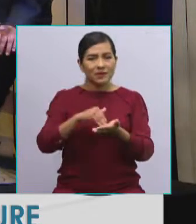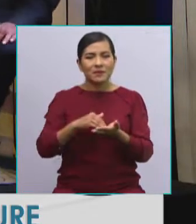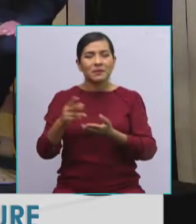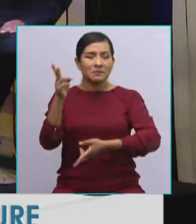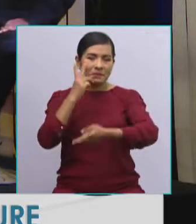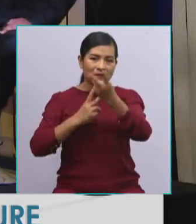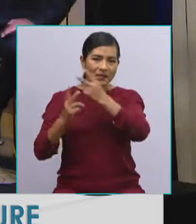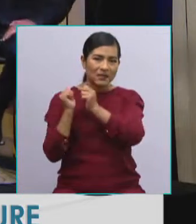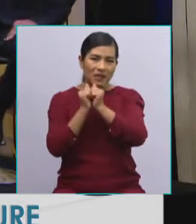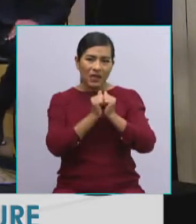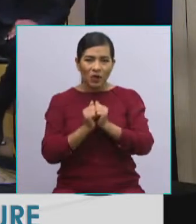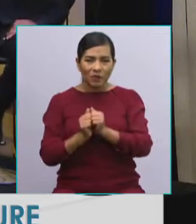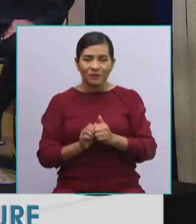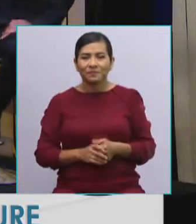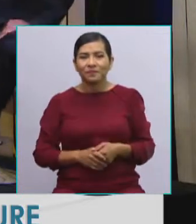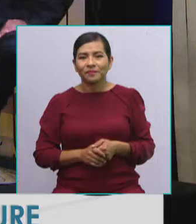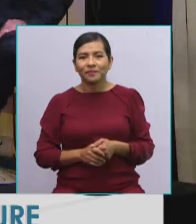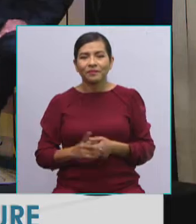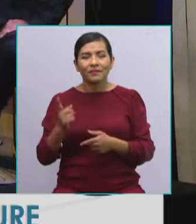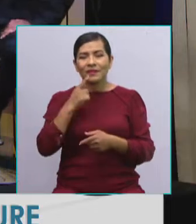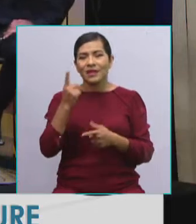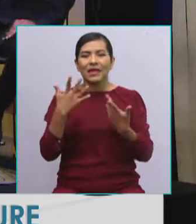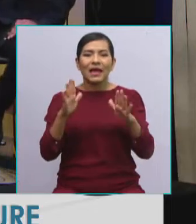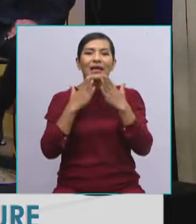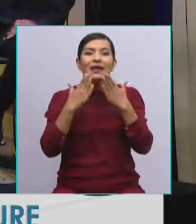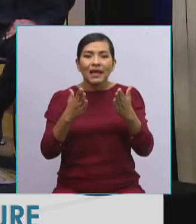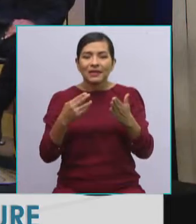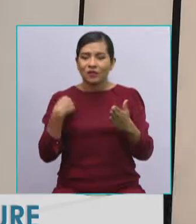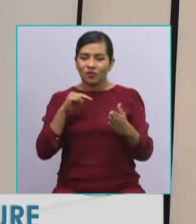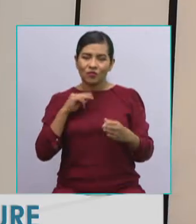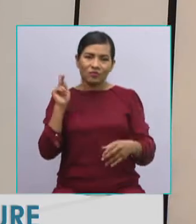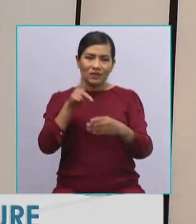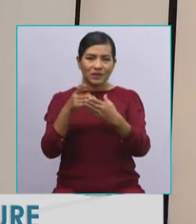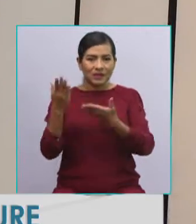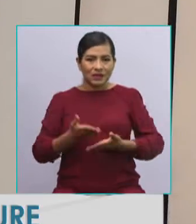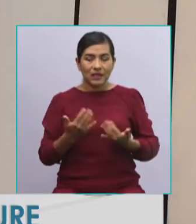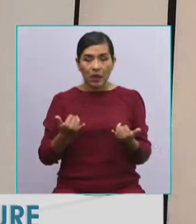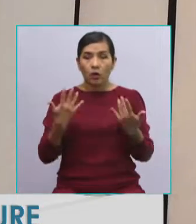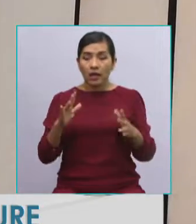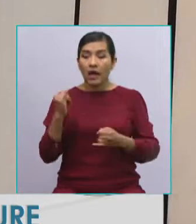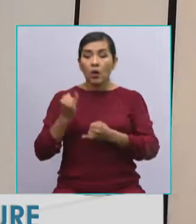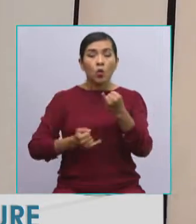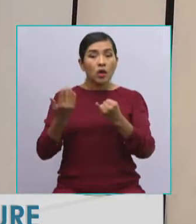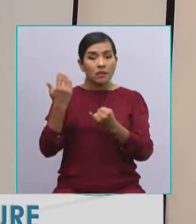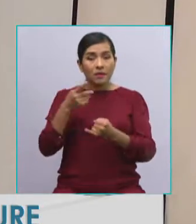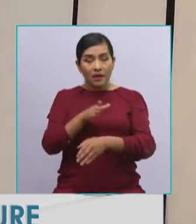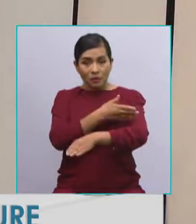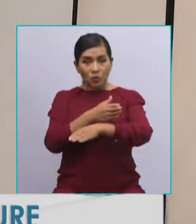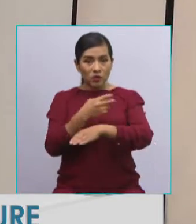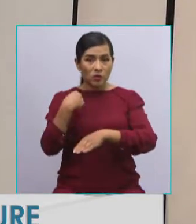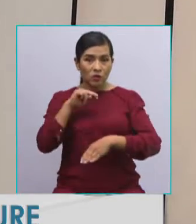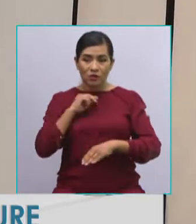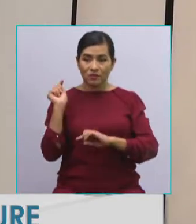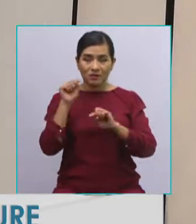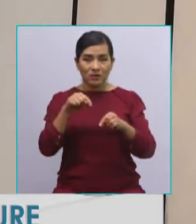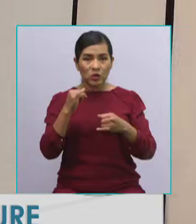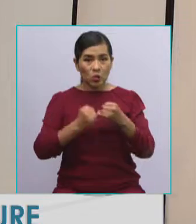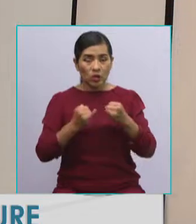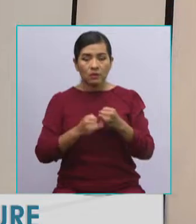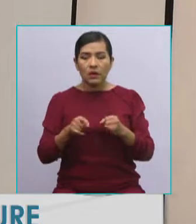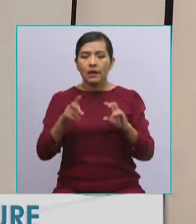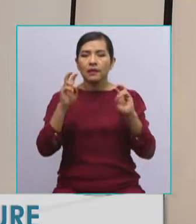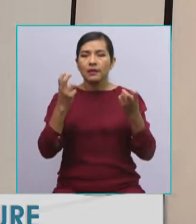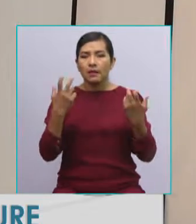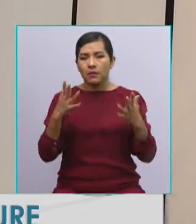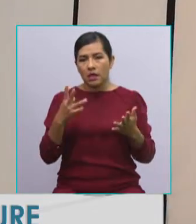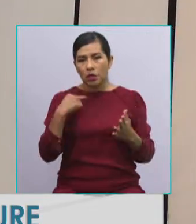nosotros acompañándonos acá en Muchas gracias, de verdad, a ustedes más bien por el espacio. El último tema que hemos tocado, el que recién con el que hemos vuelto, es